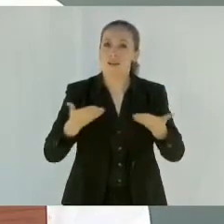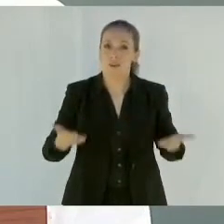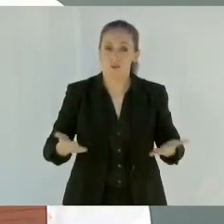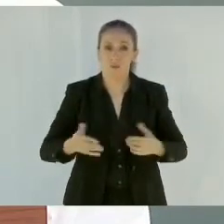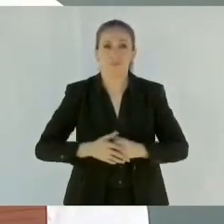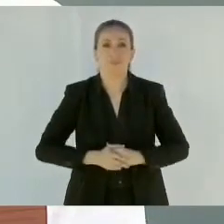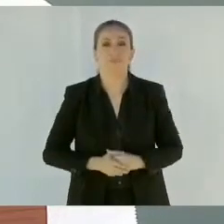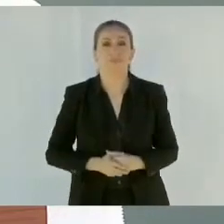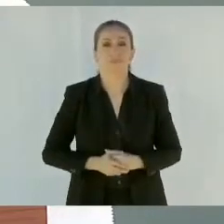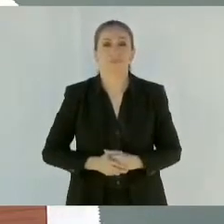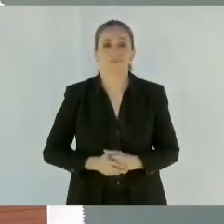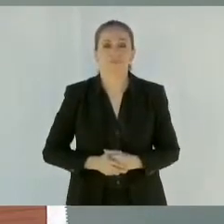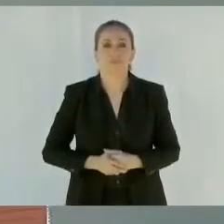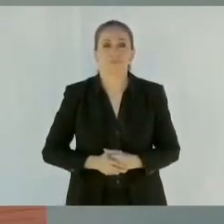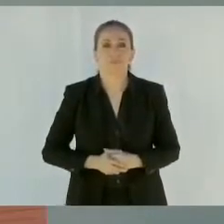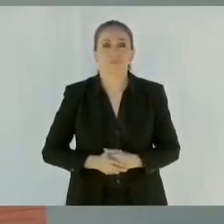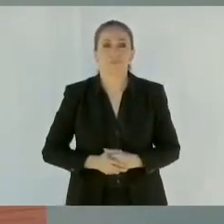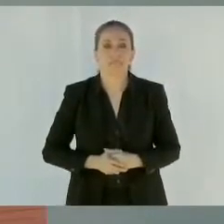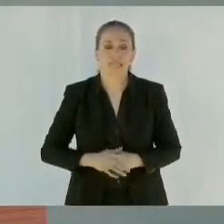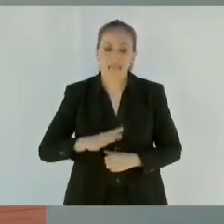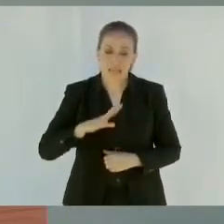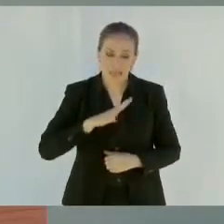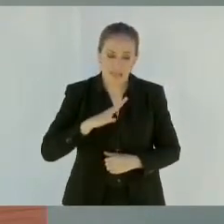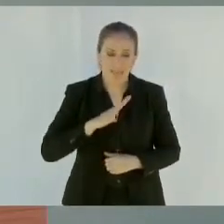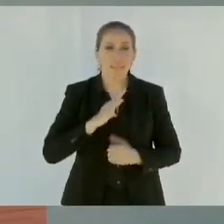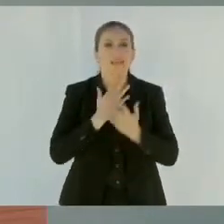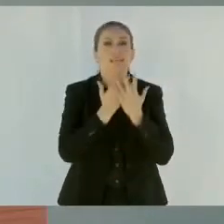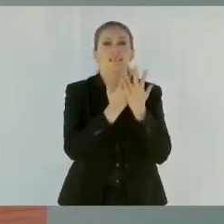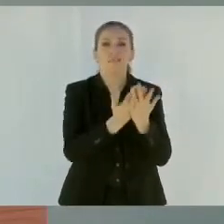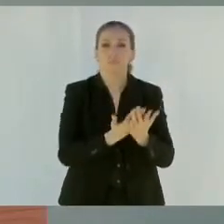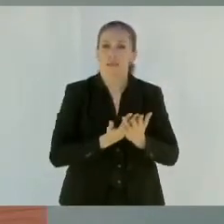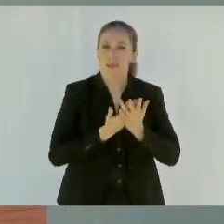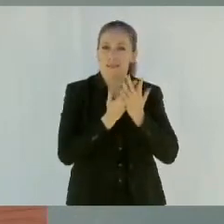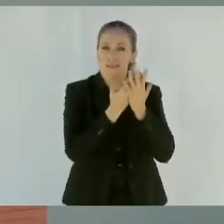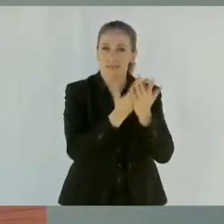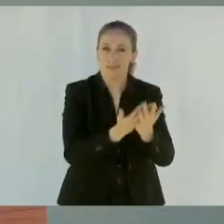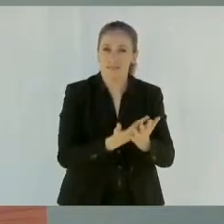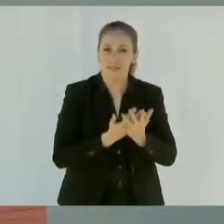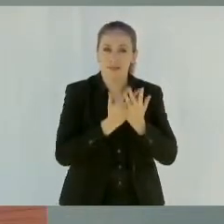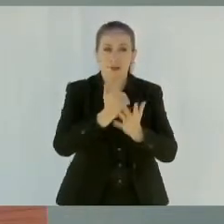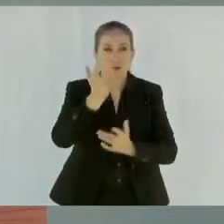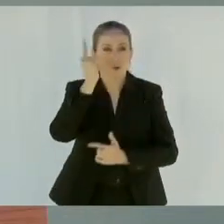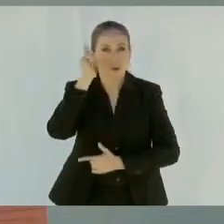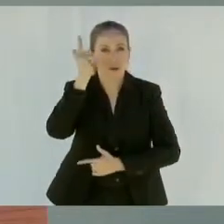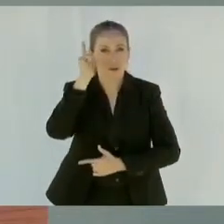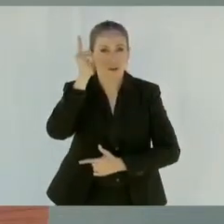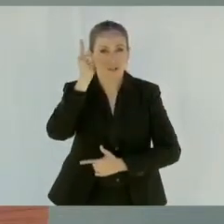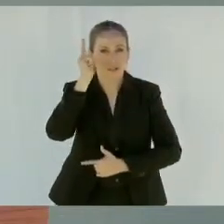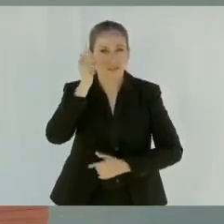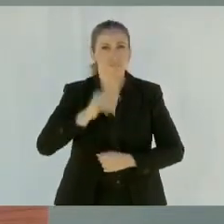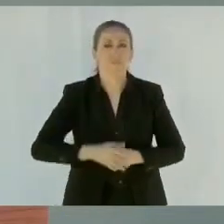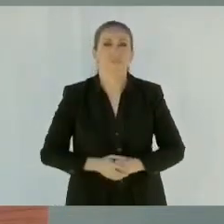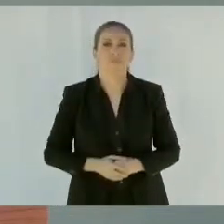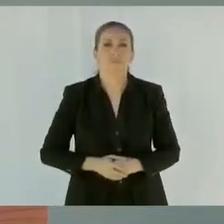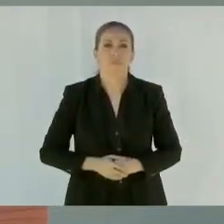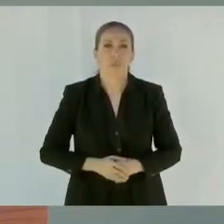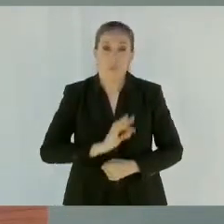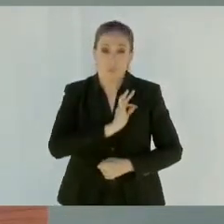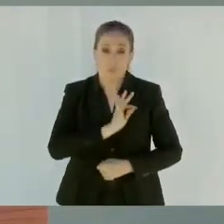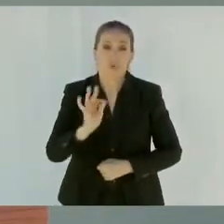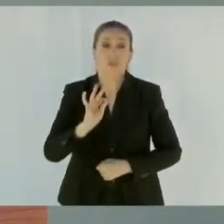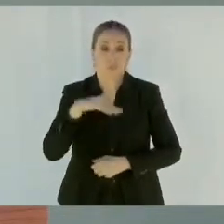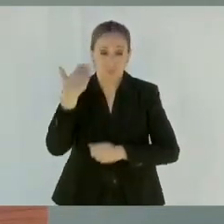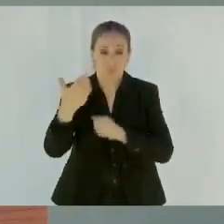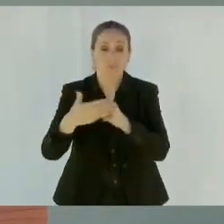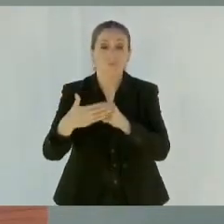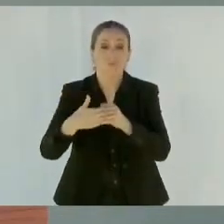afortunadamente, tenemos la esperanza de que vamos a disponer de la vacuna